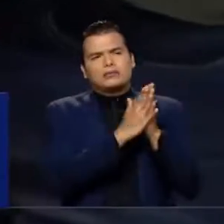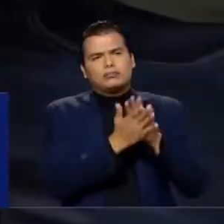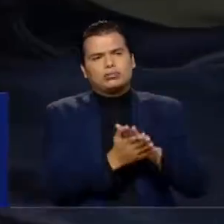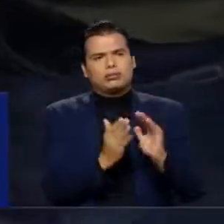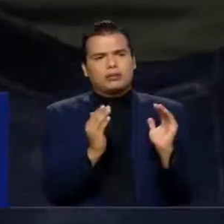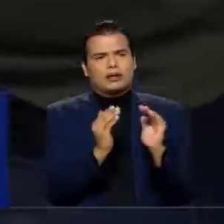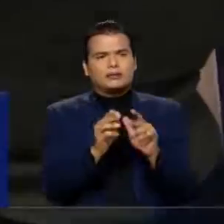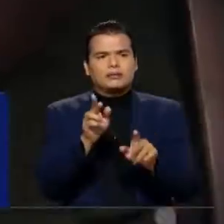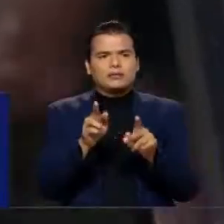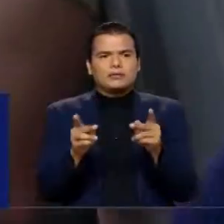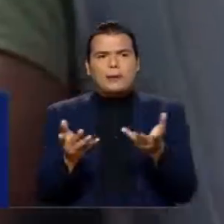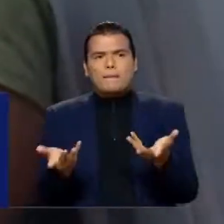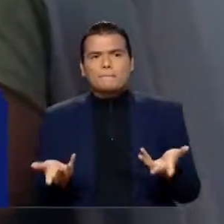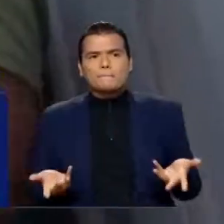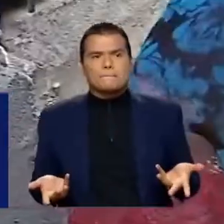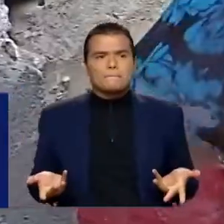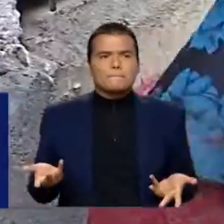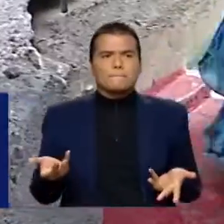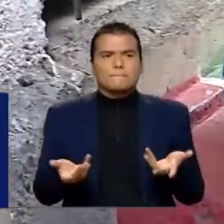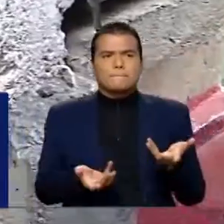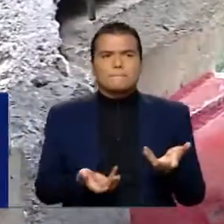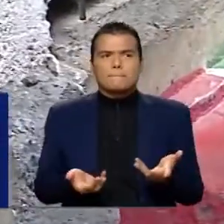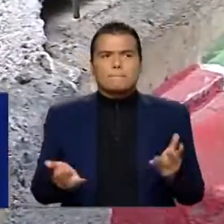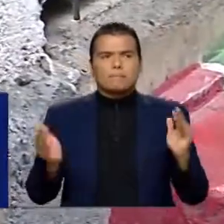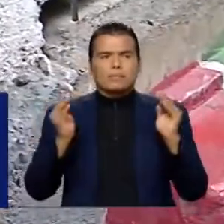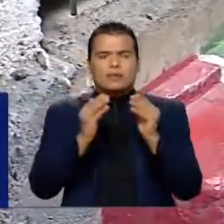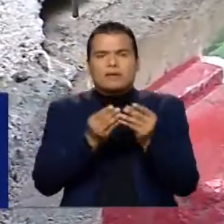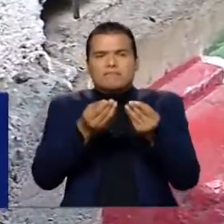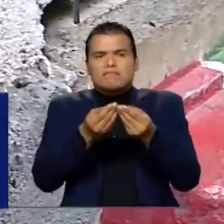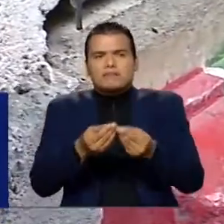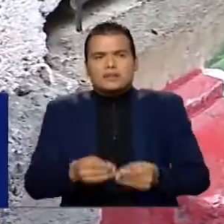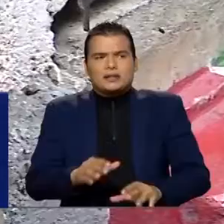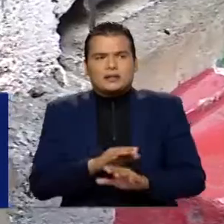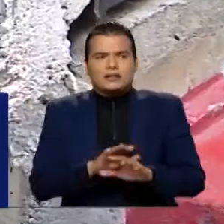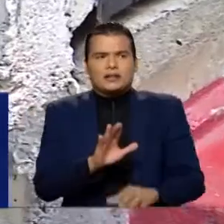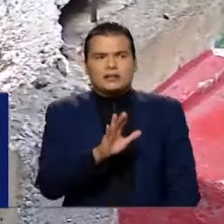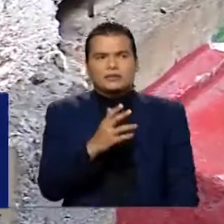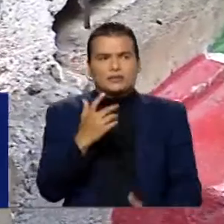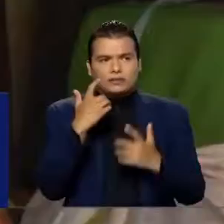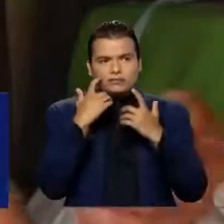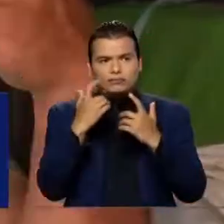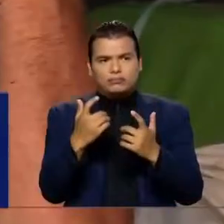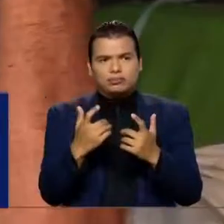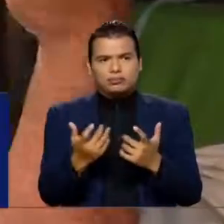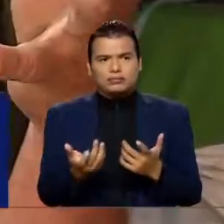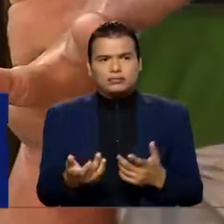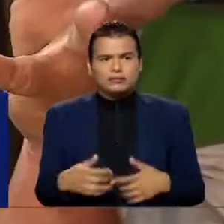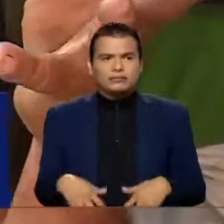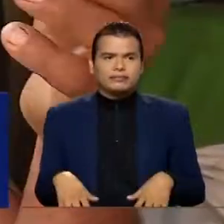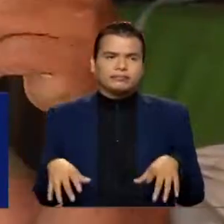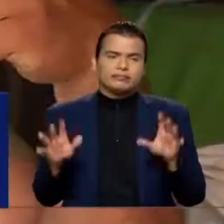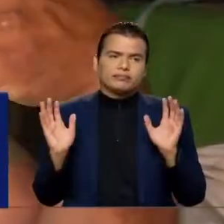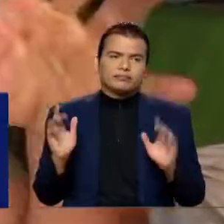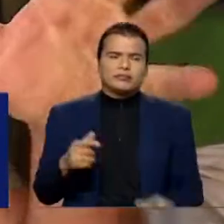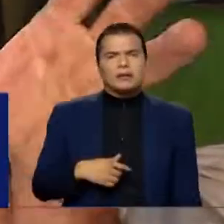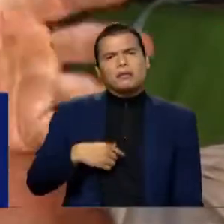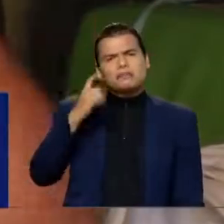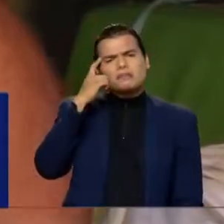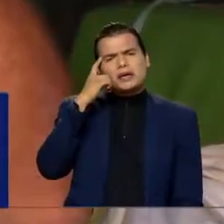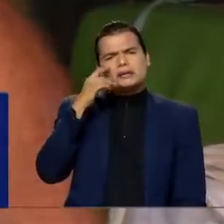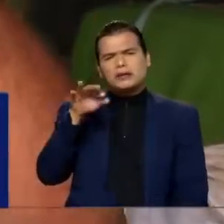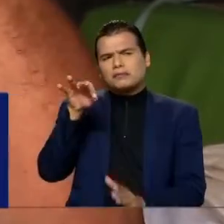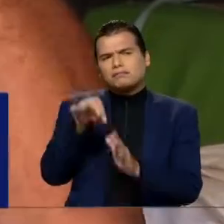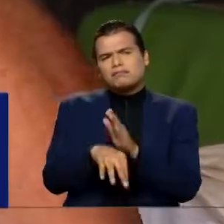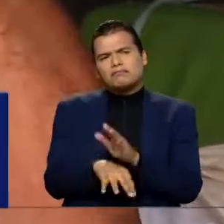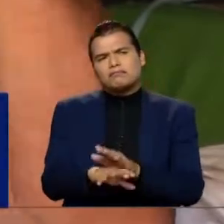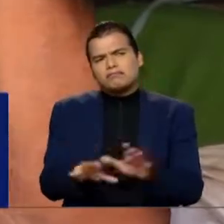dejando a sus ocupantes a la intemperie. Son cosas que uno las pasa por alto y cuando